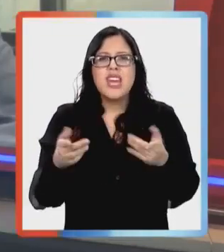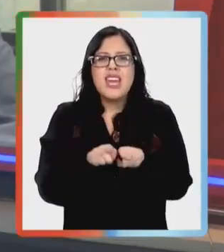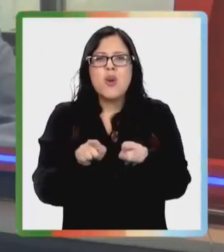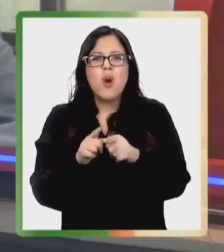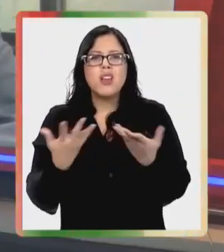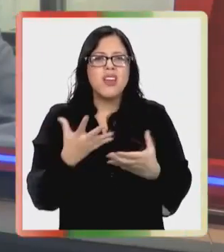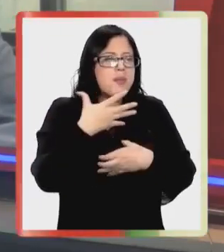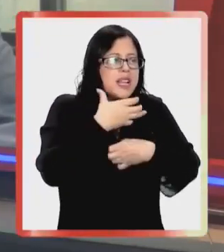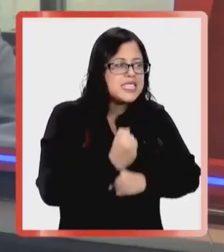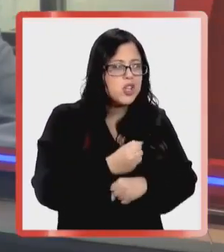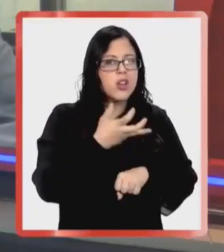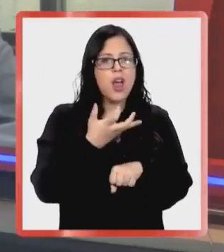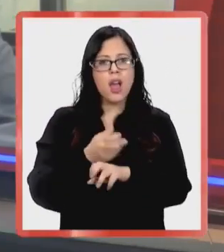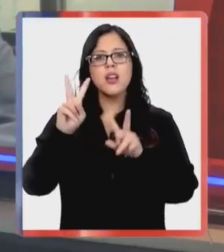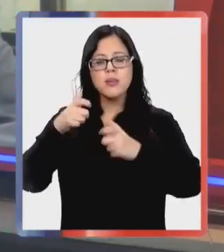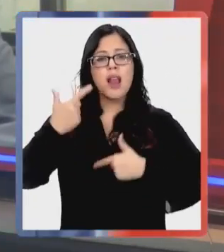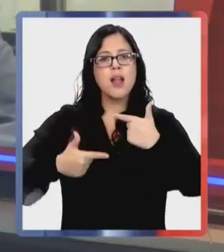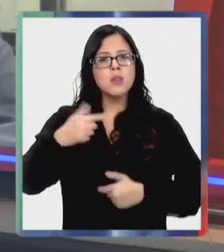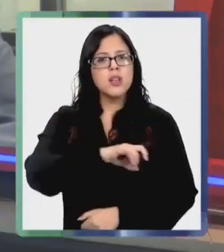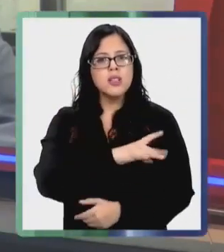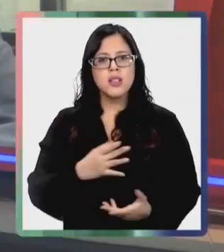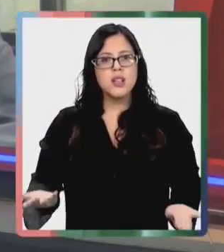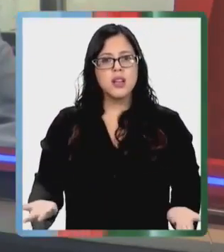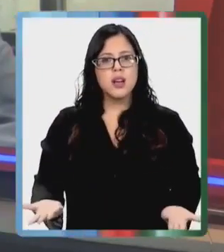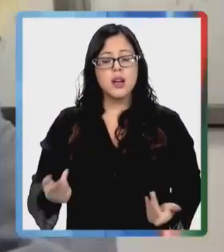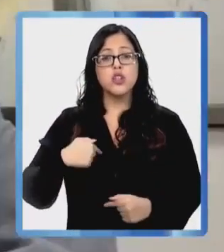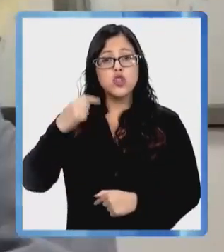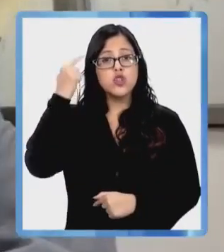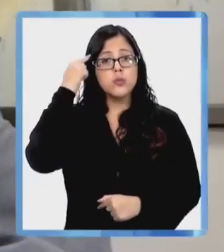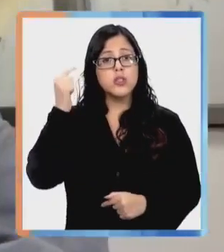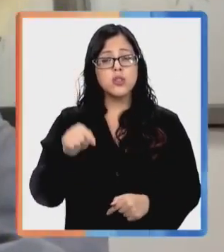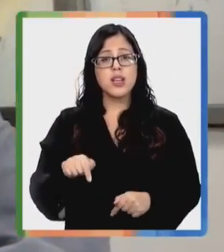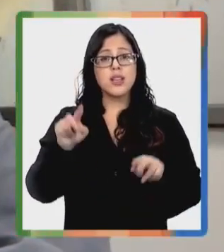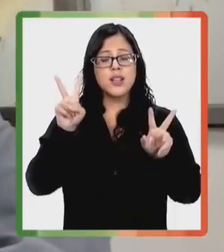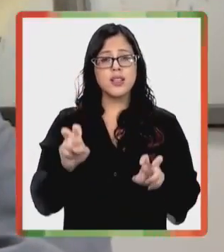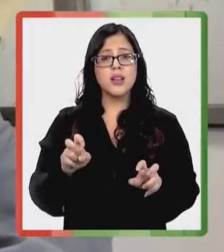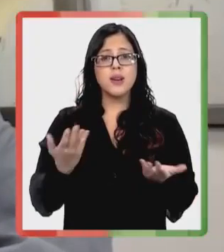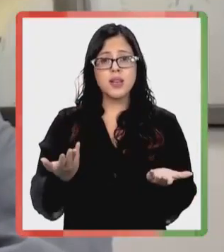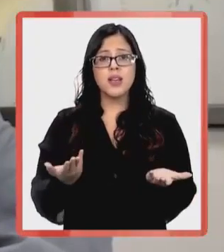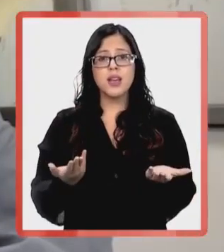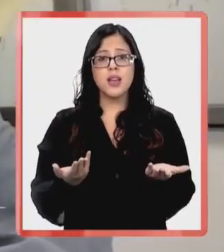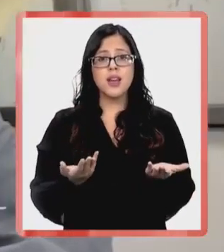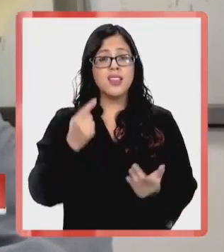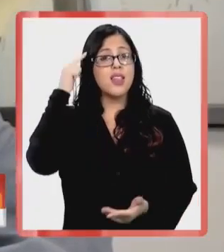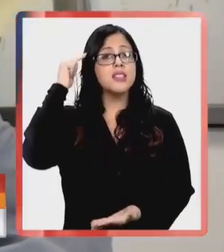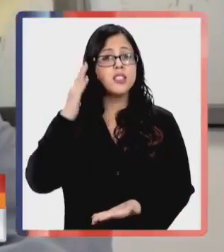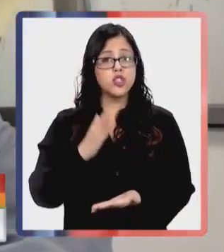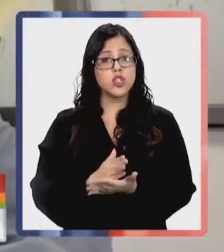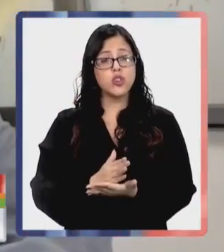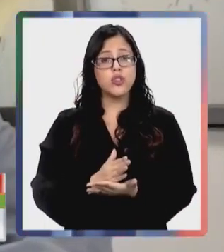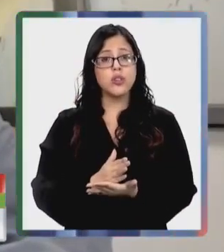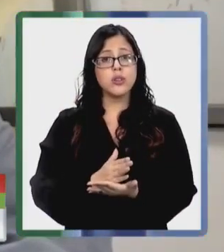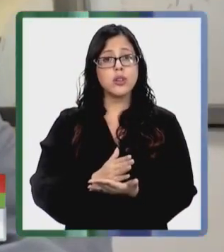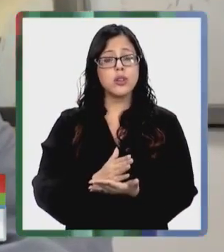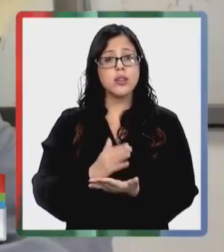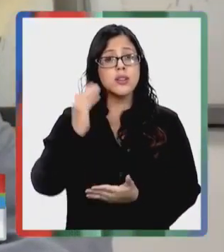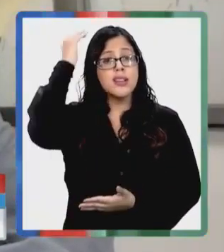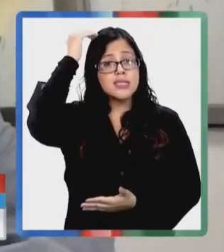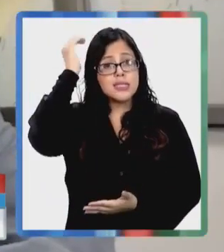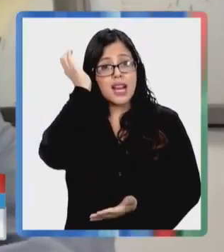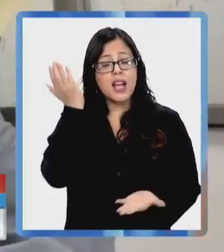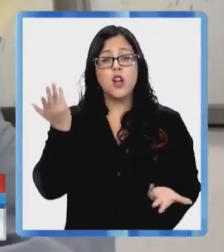¿tanto tironeo hay, tanta presión hay en la política chilena? Yo creo que en este tipo de medidas,